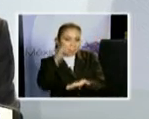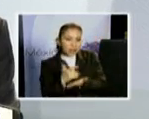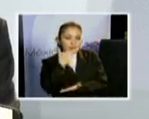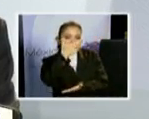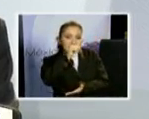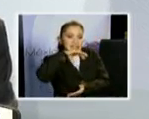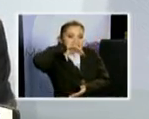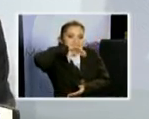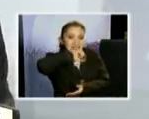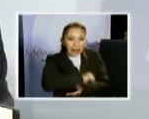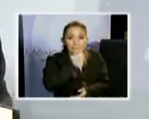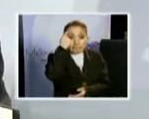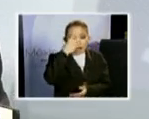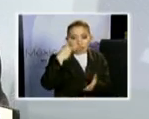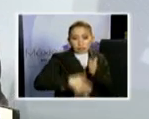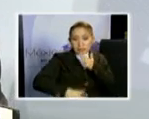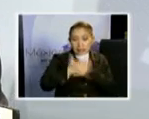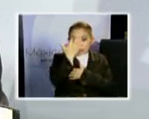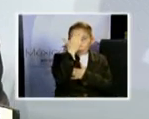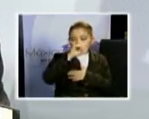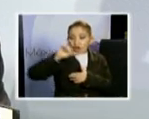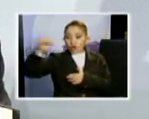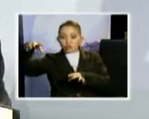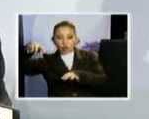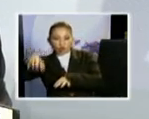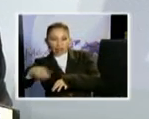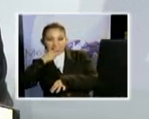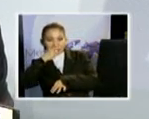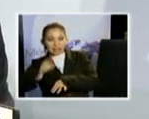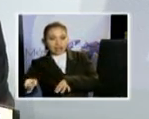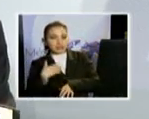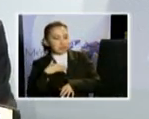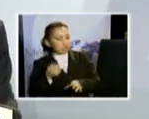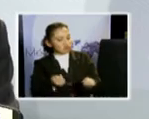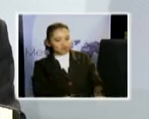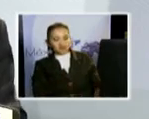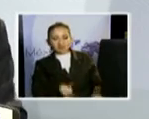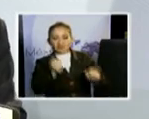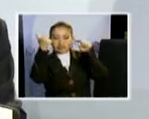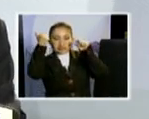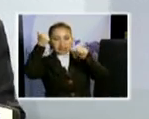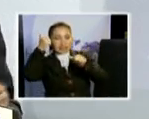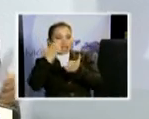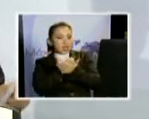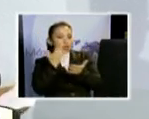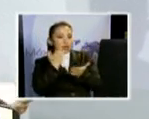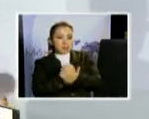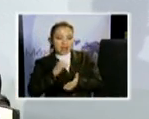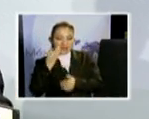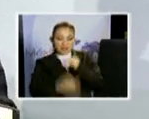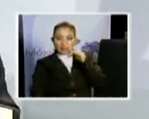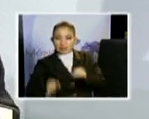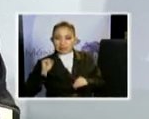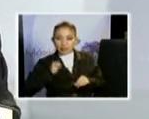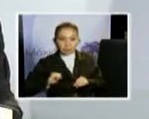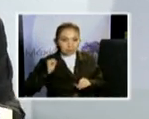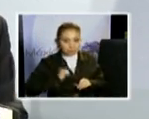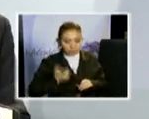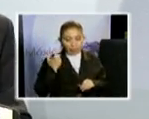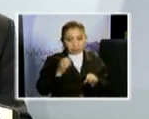efecto invernadero para 2050 y los que plantean la total descarbonización de la economía para fin de siglo,